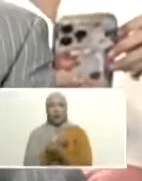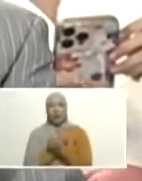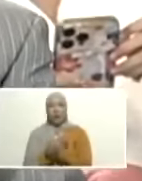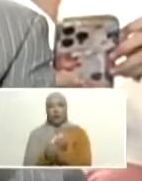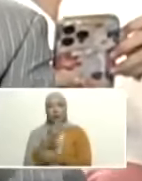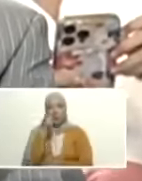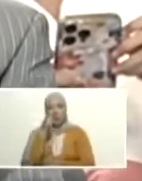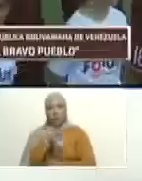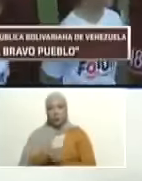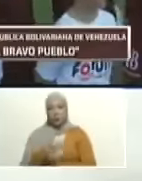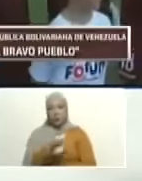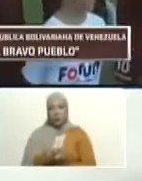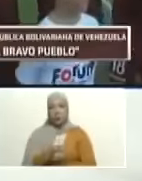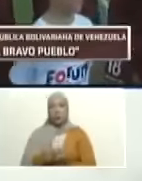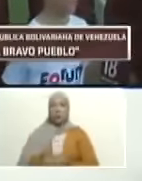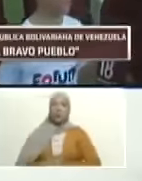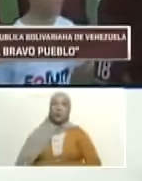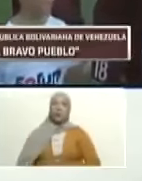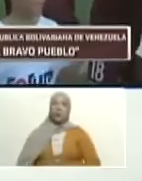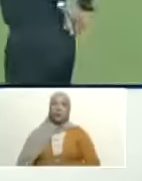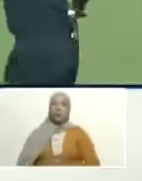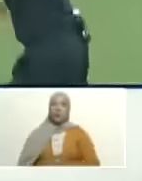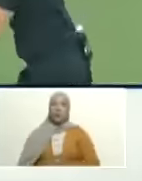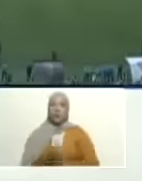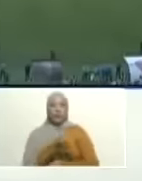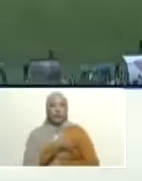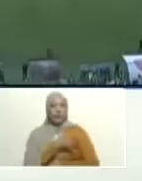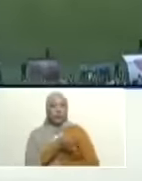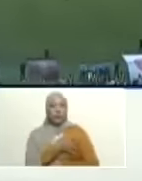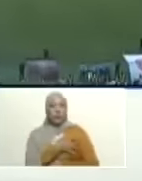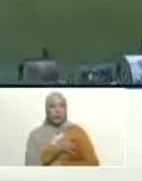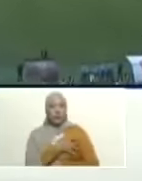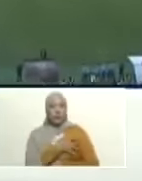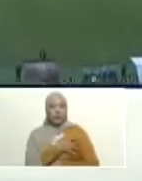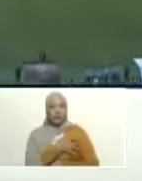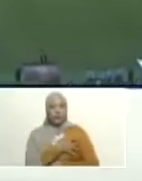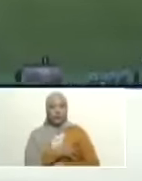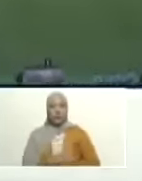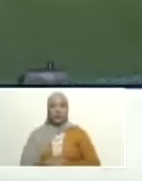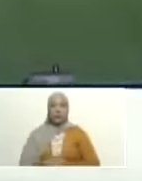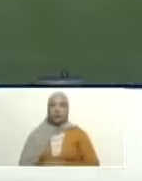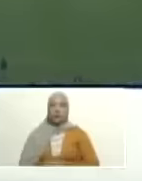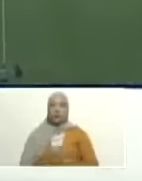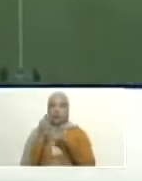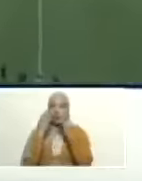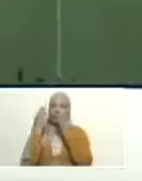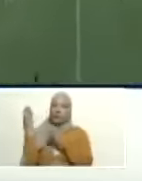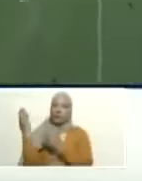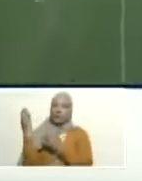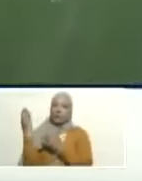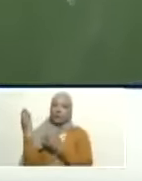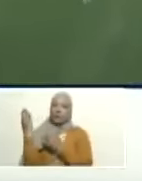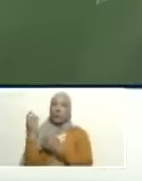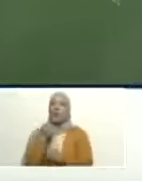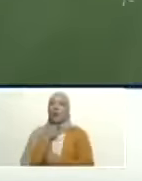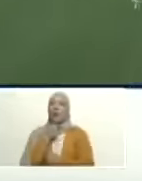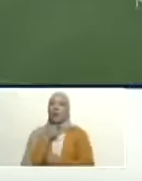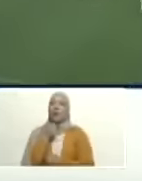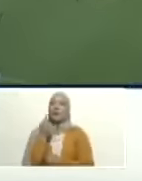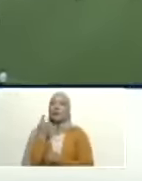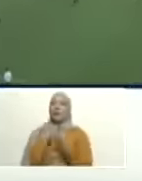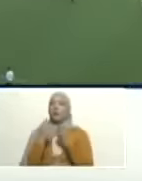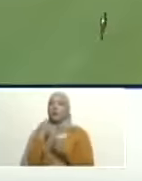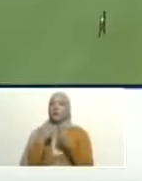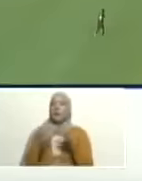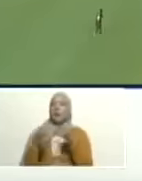Chile. El Chile heroico. Ahí llegó. Les gusta el vino tinto allá